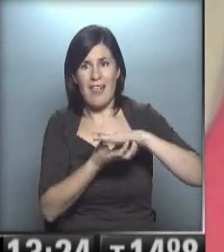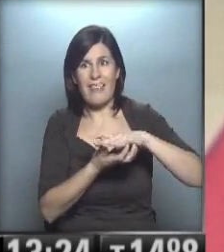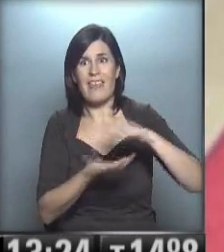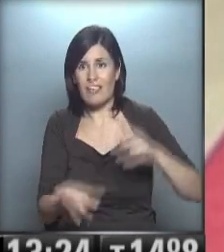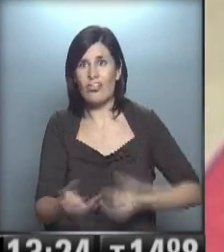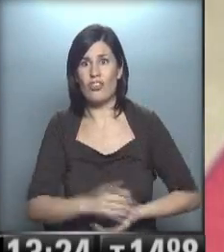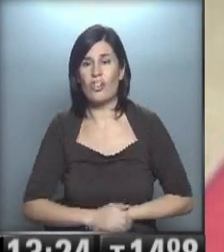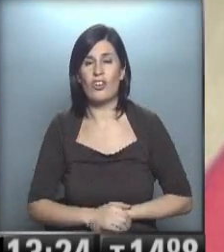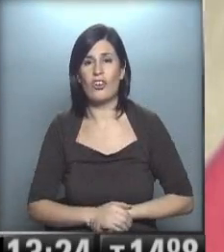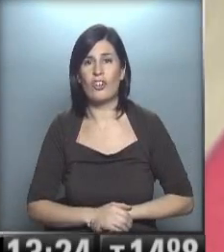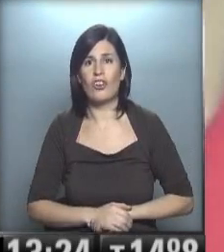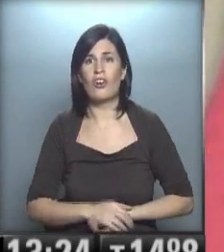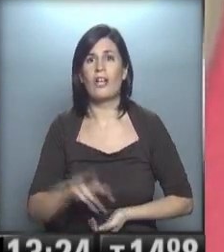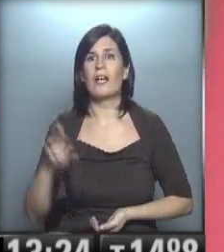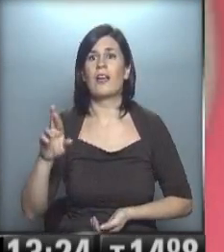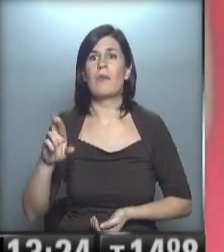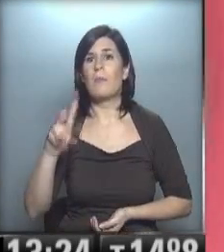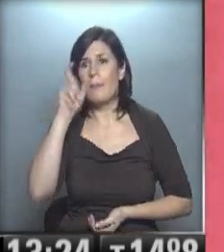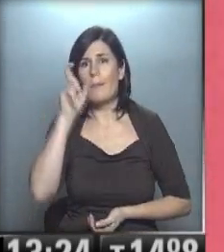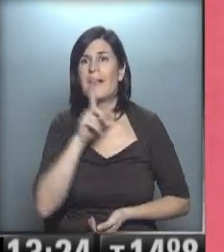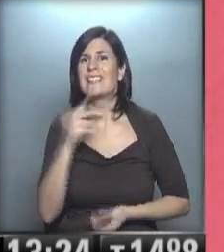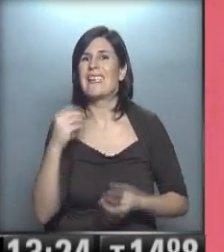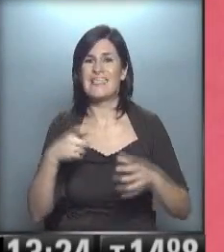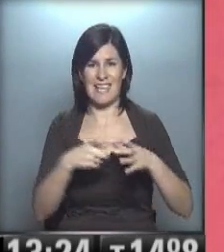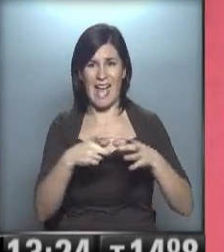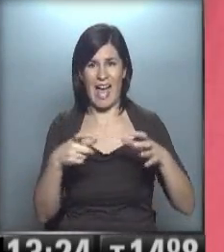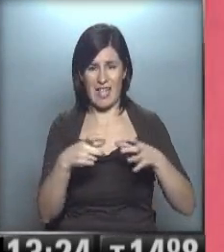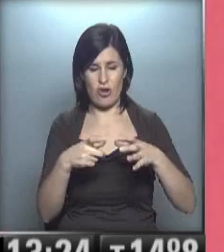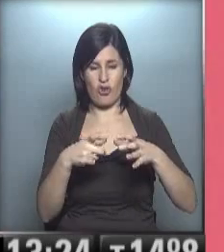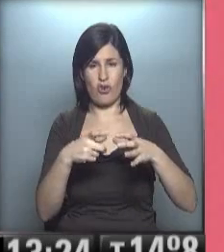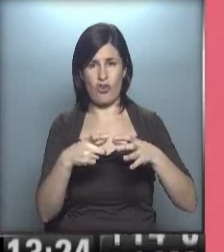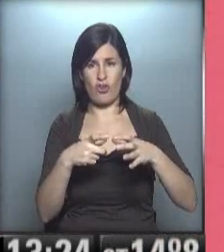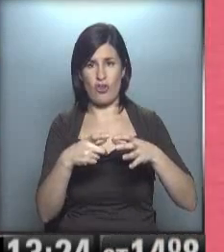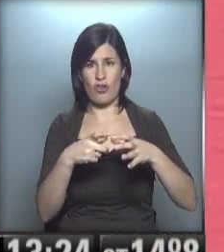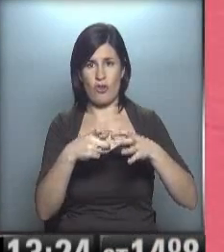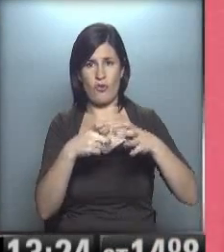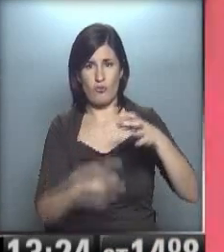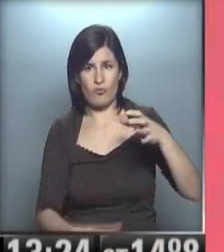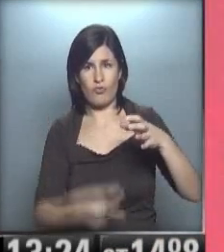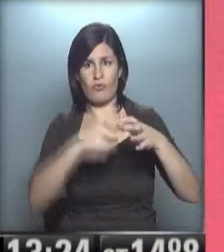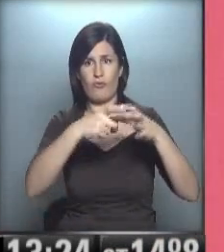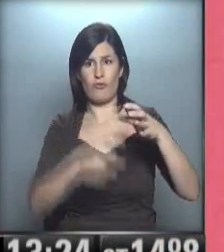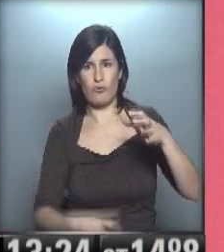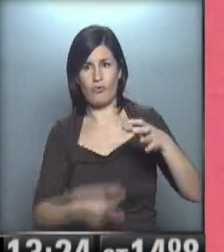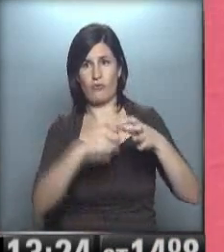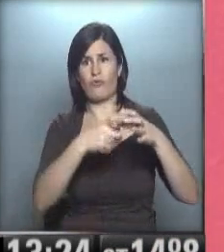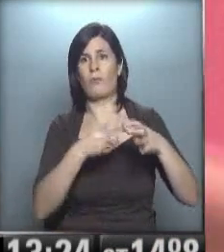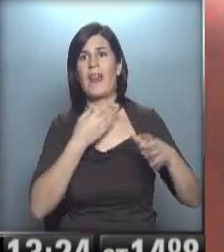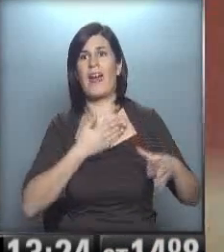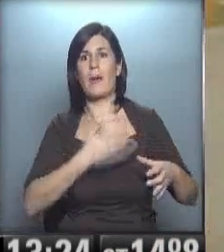y el pp ésta es un aro que se desplaza por debajo de la camilla con lo cual sí que creemos